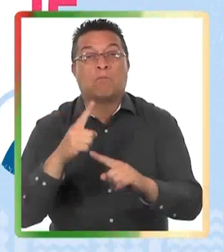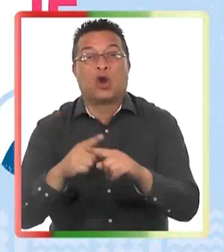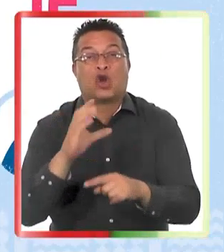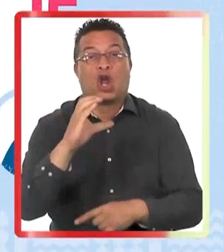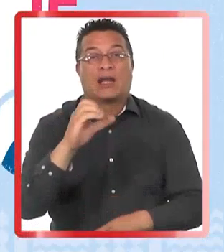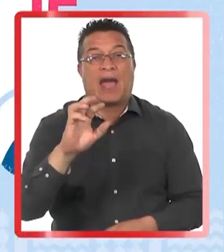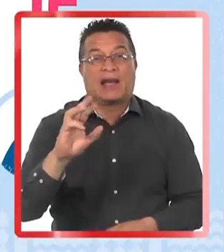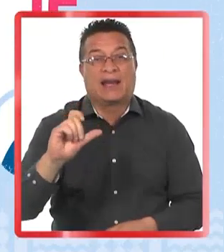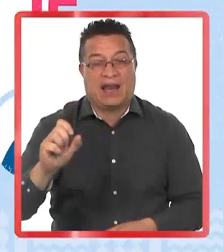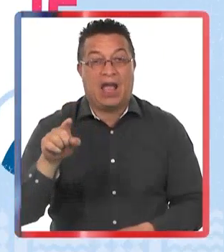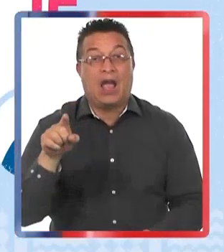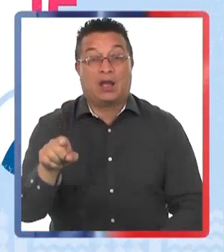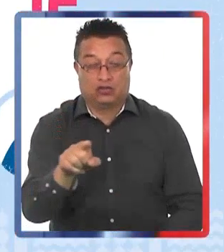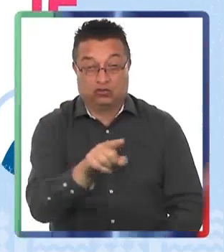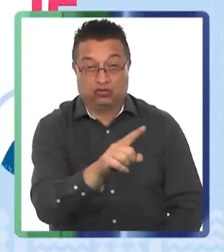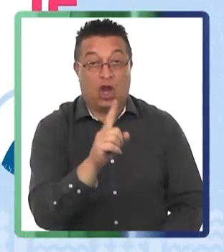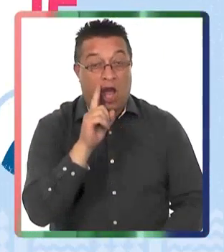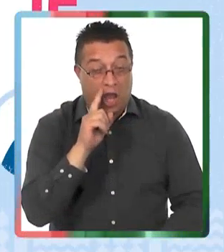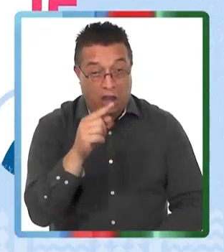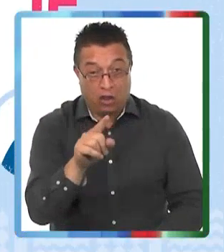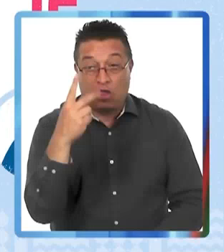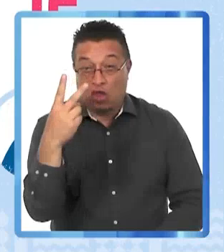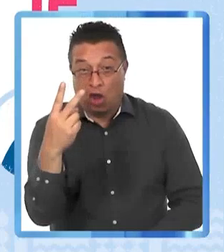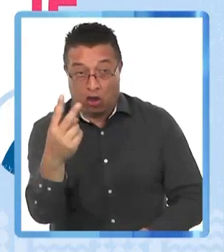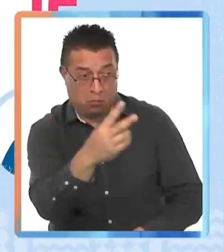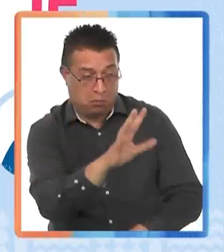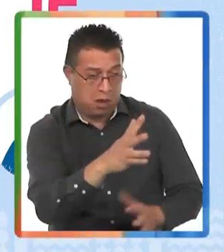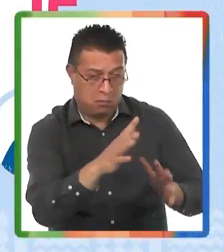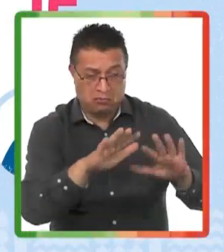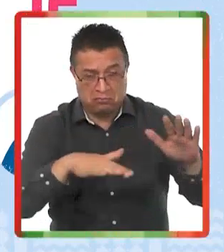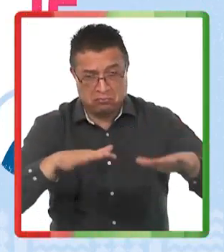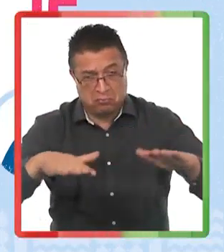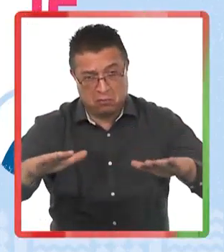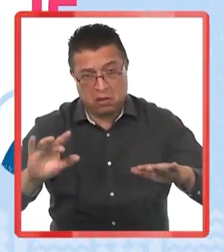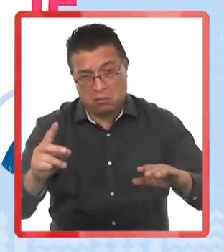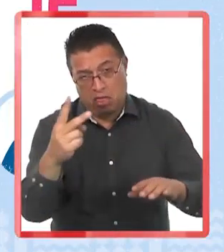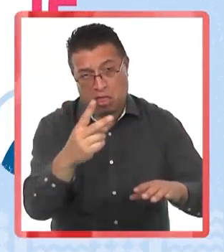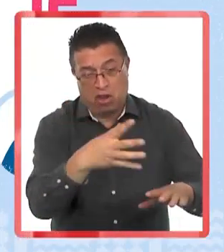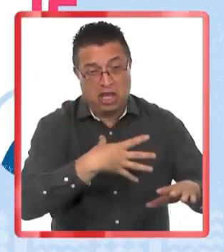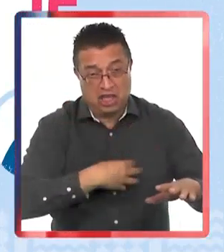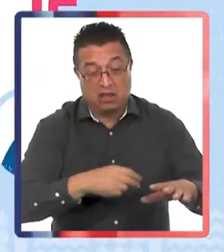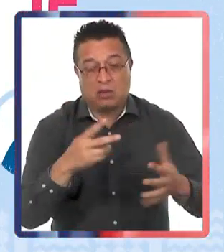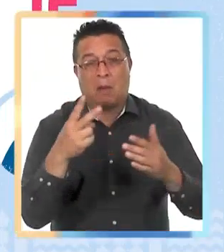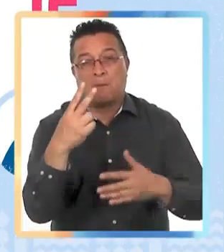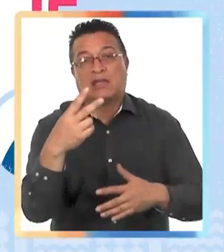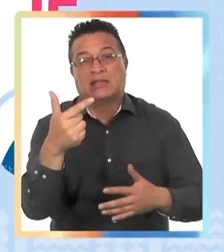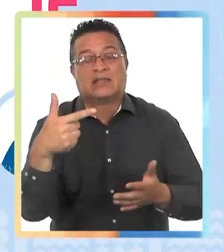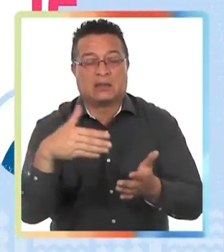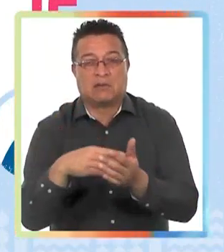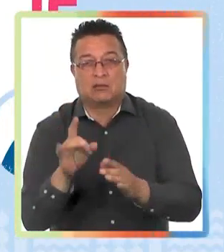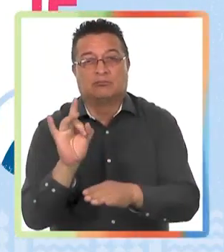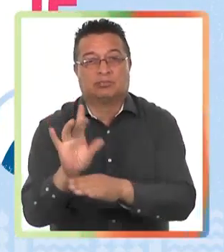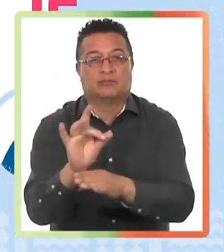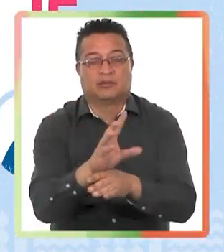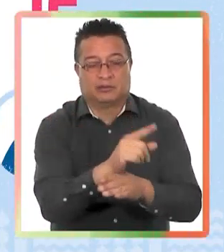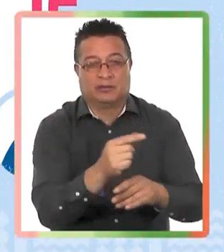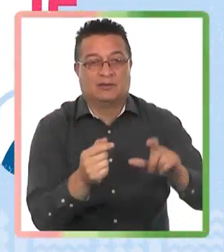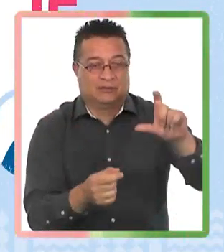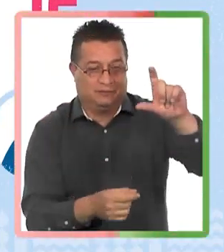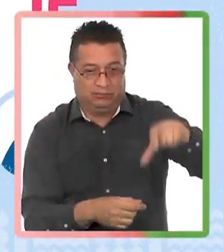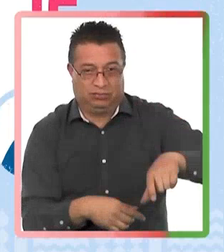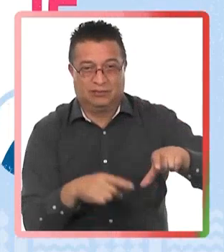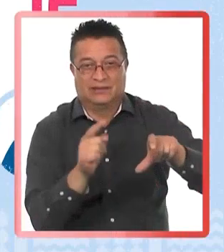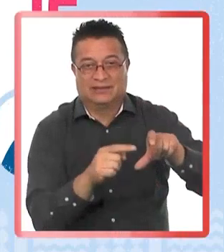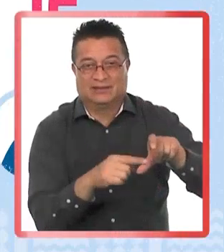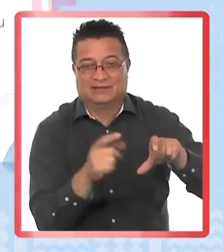cada carga. Entonces, como en Chile en promedio los hogares tienen 2 cargas, un hogar típico tendría 27.000 pesos depositados en este